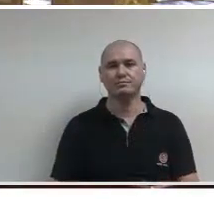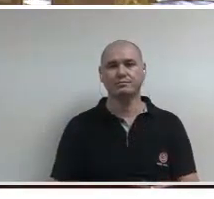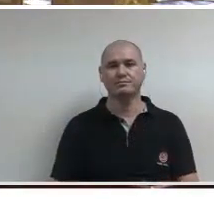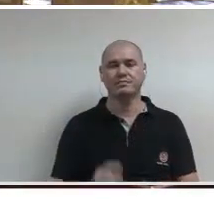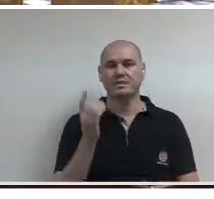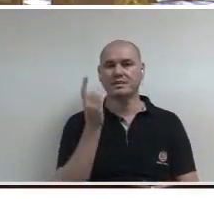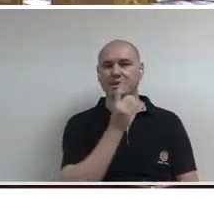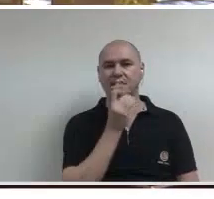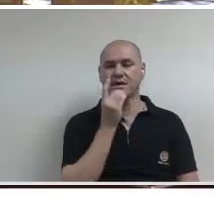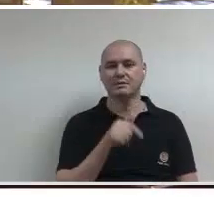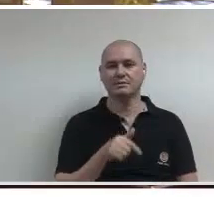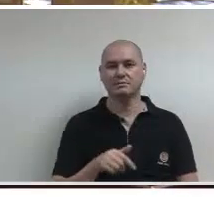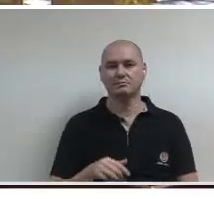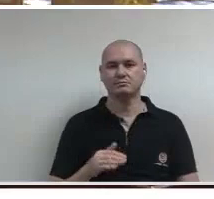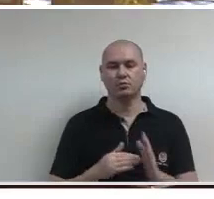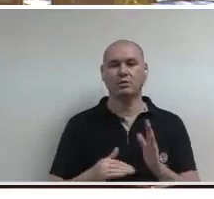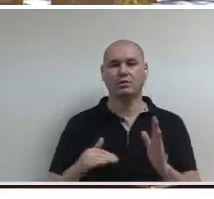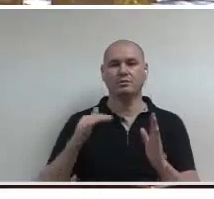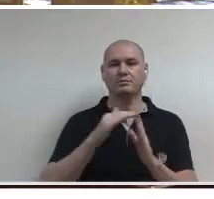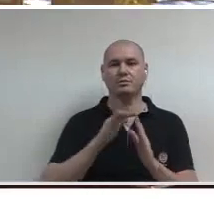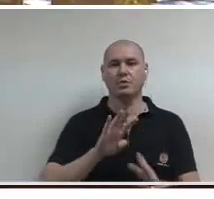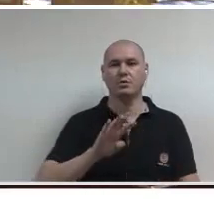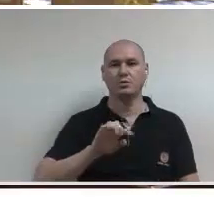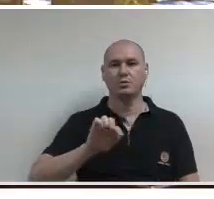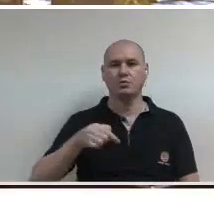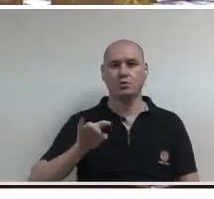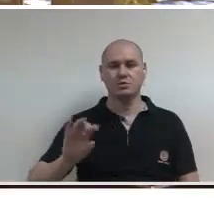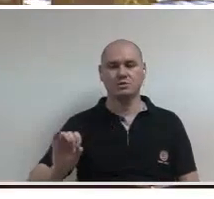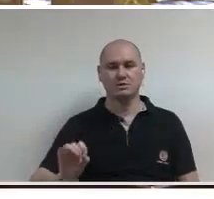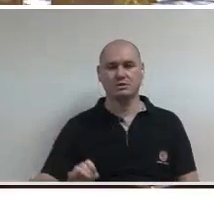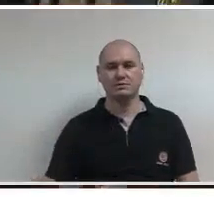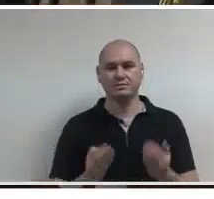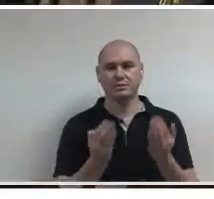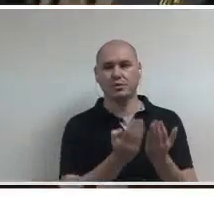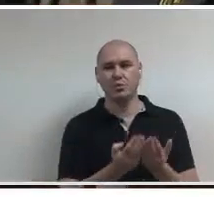537,77 puntos, didáctica universitaria, posgrado,